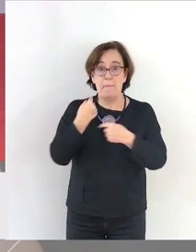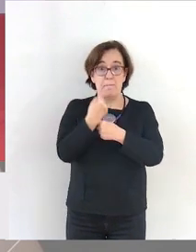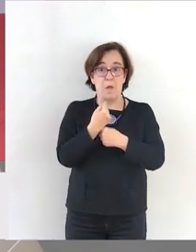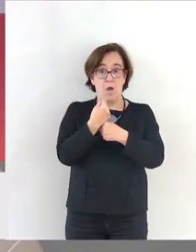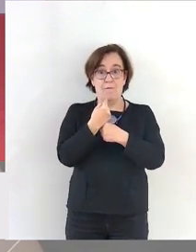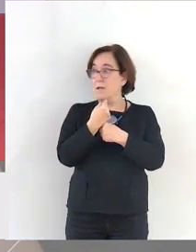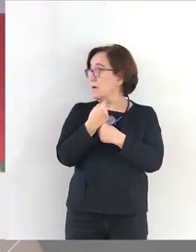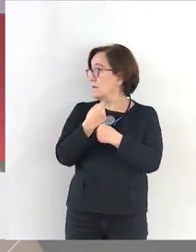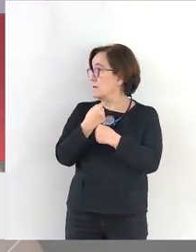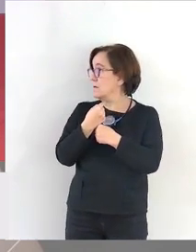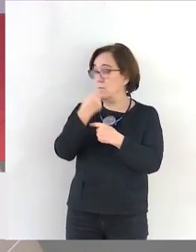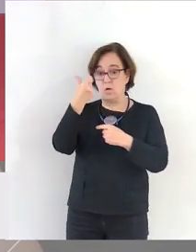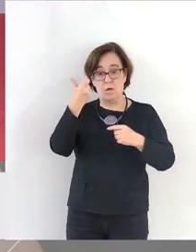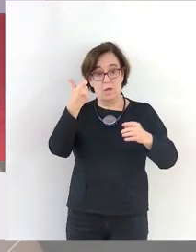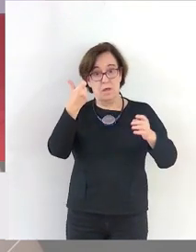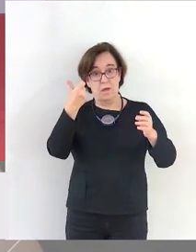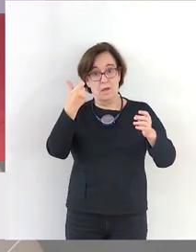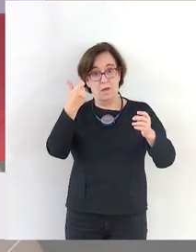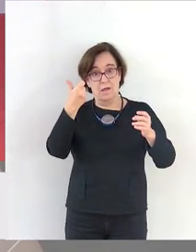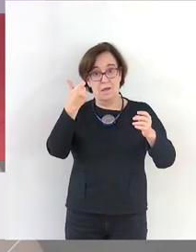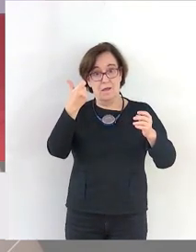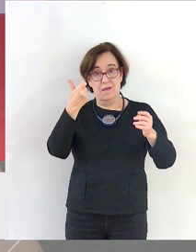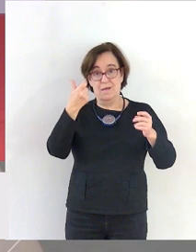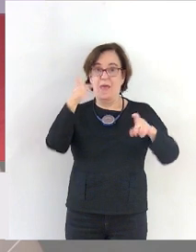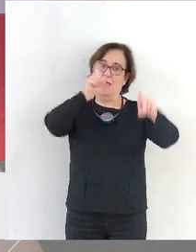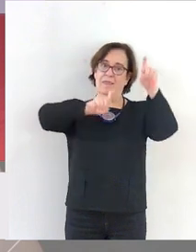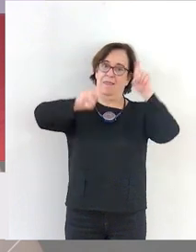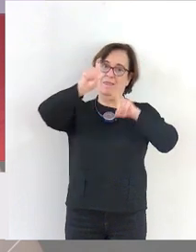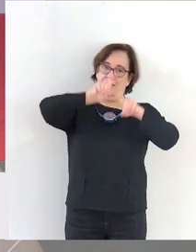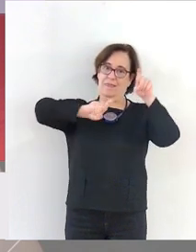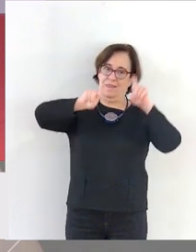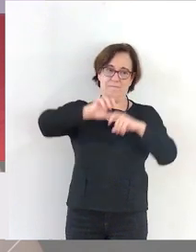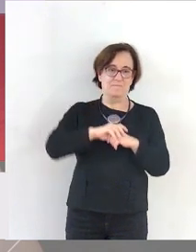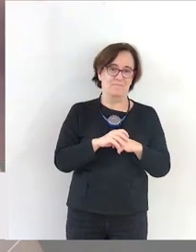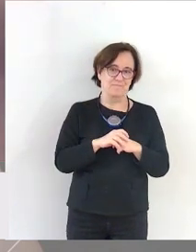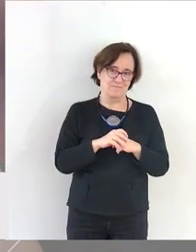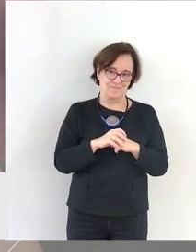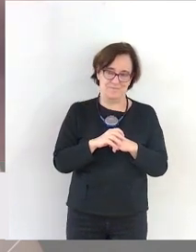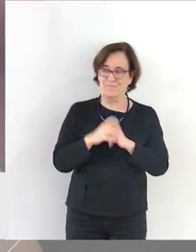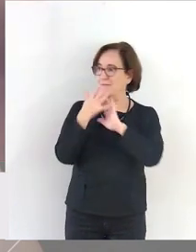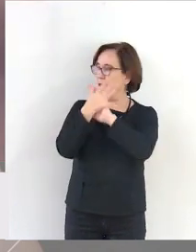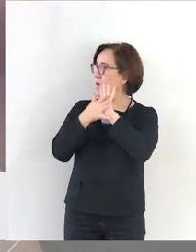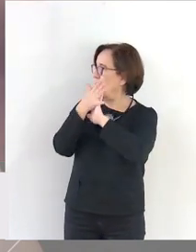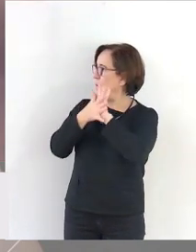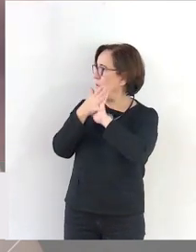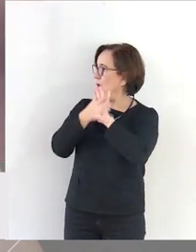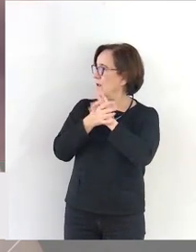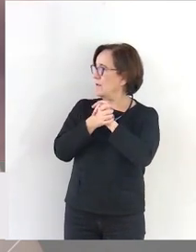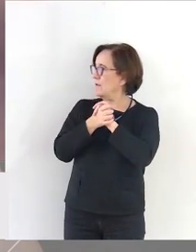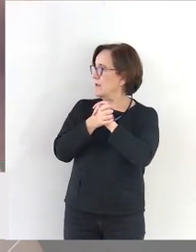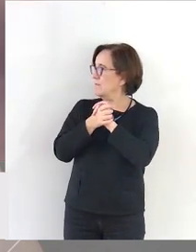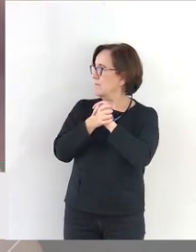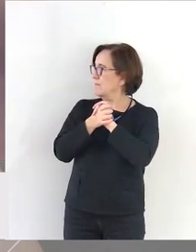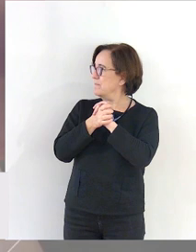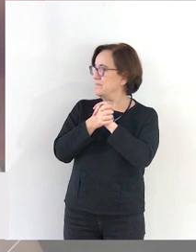a ir un poquitín un poquitín atrás vamos a ver cuando estamos hablando vamos a empezar por